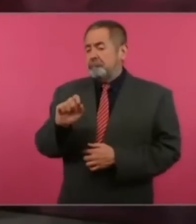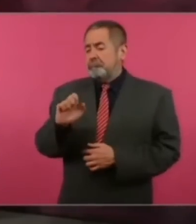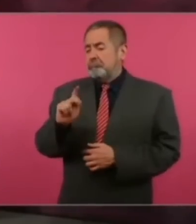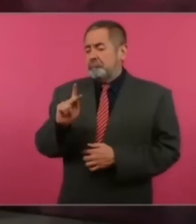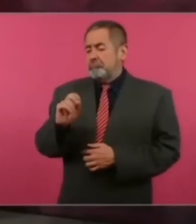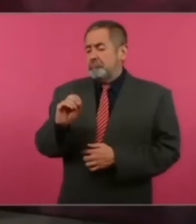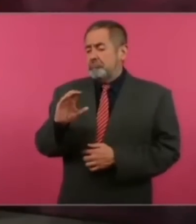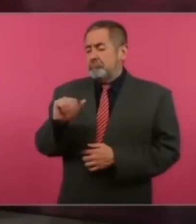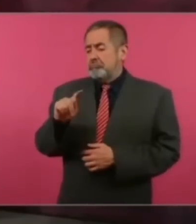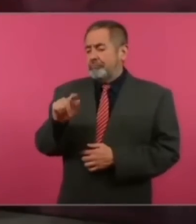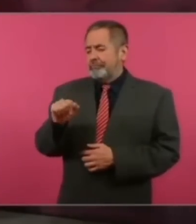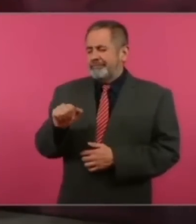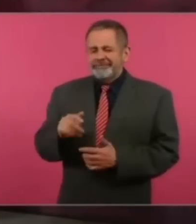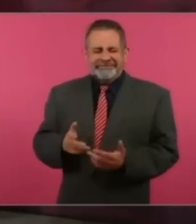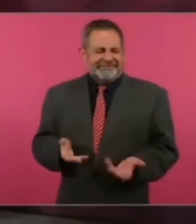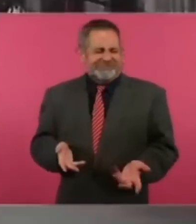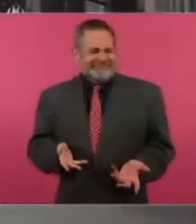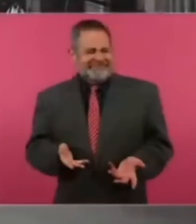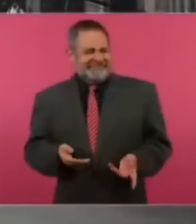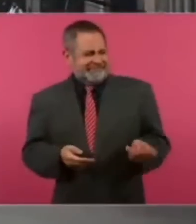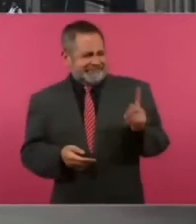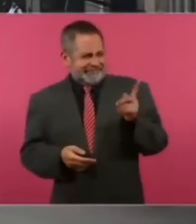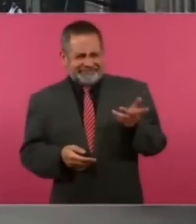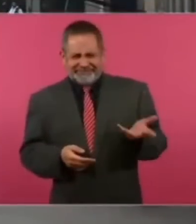y otro que